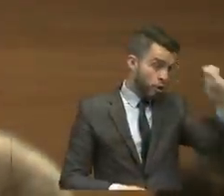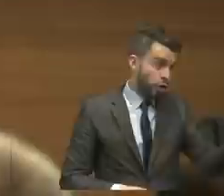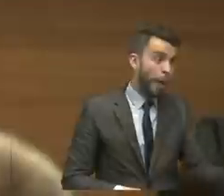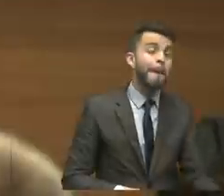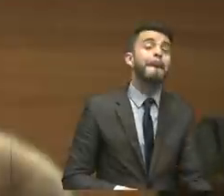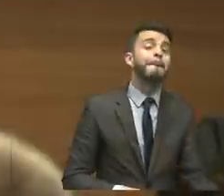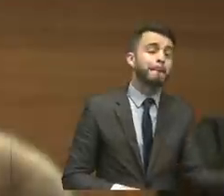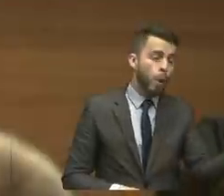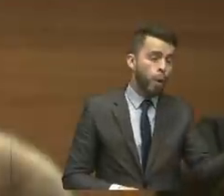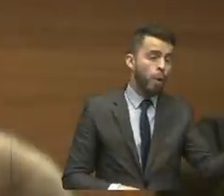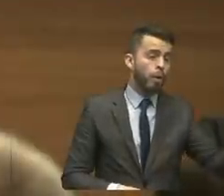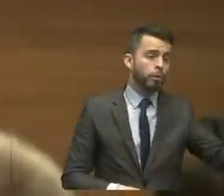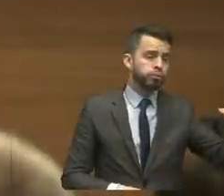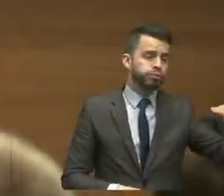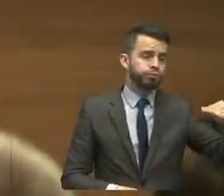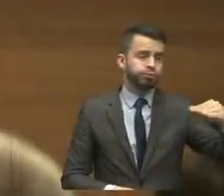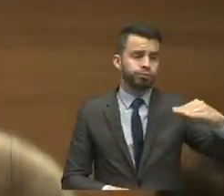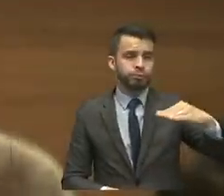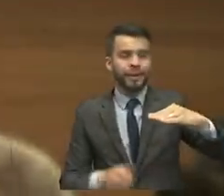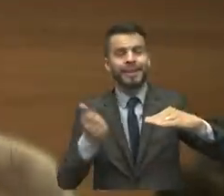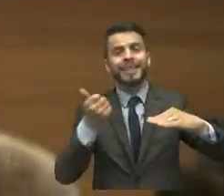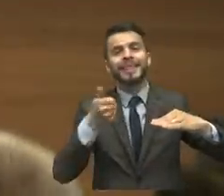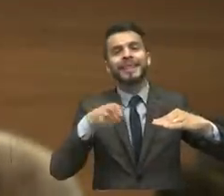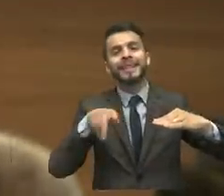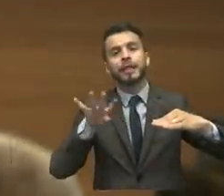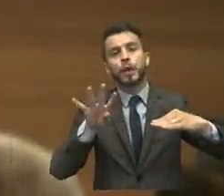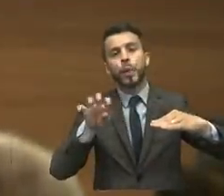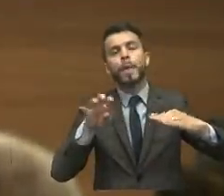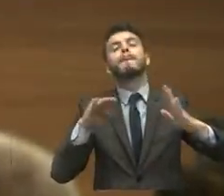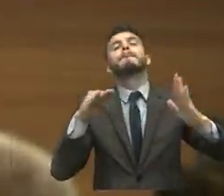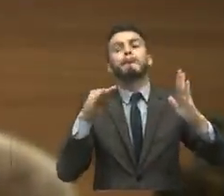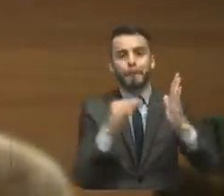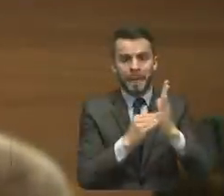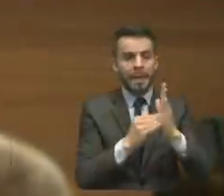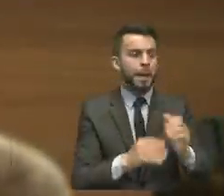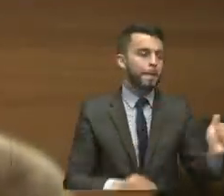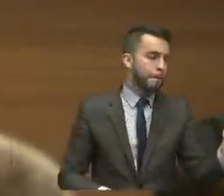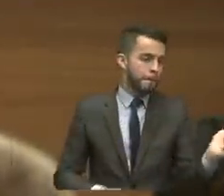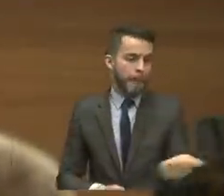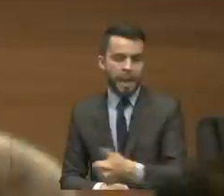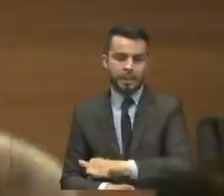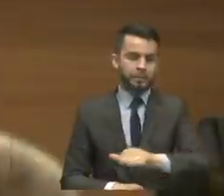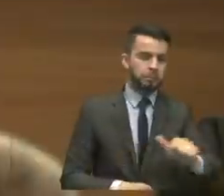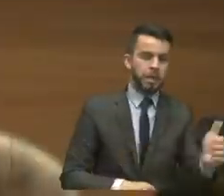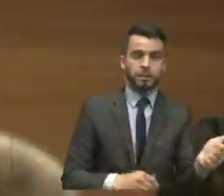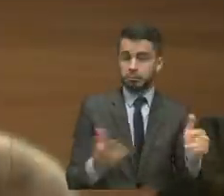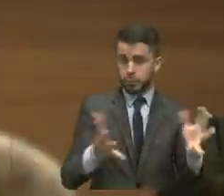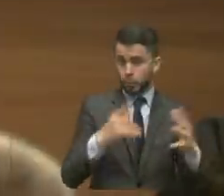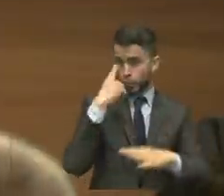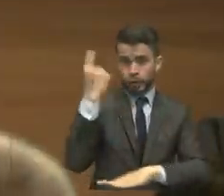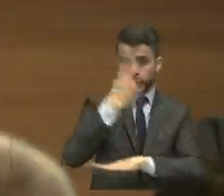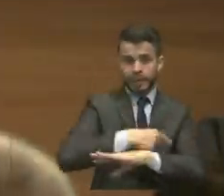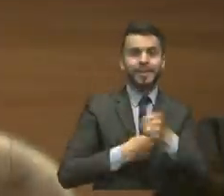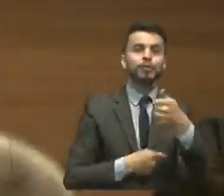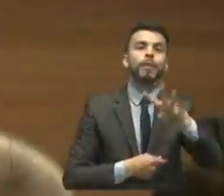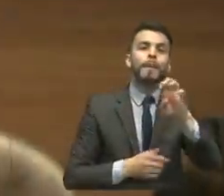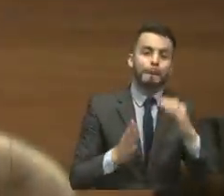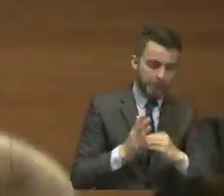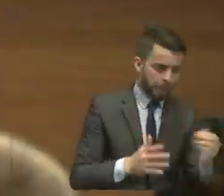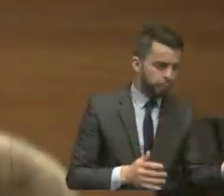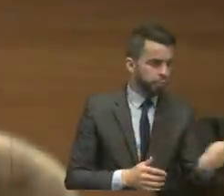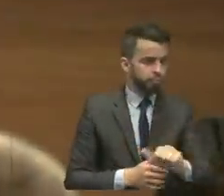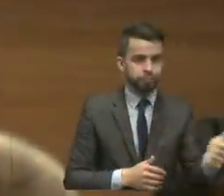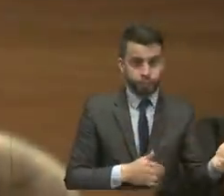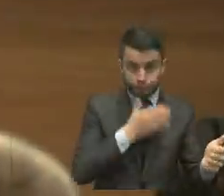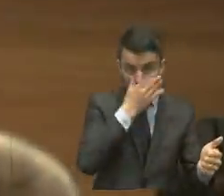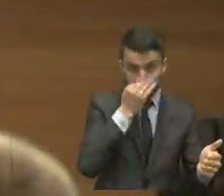y se hacen más o menos 19 mil viajes en promedio día, mientras que entre la